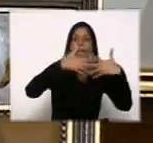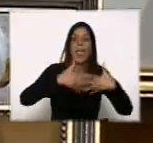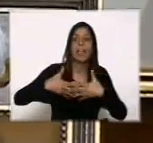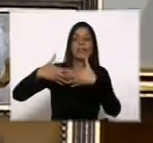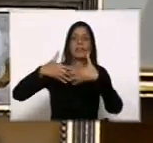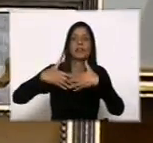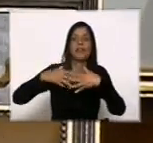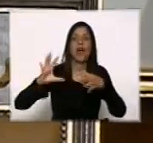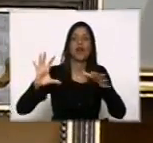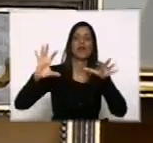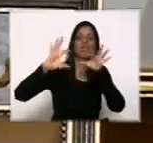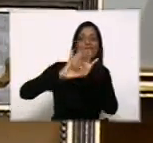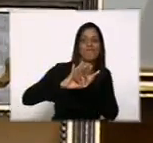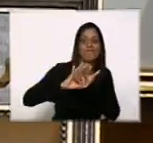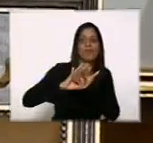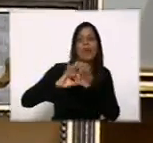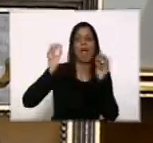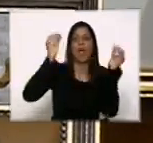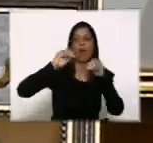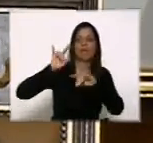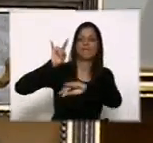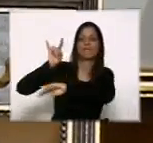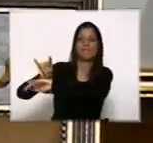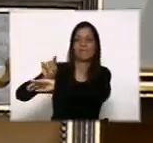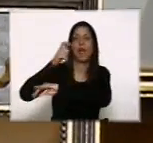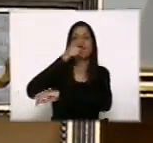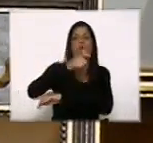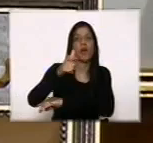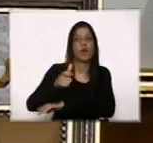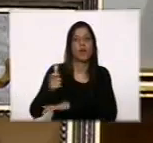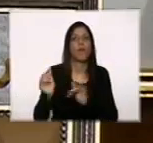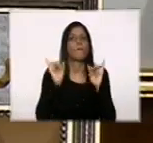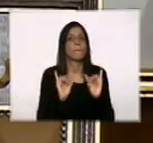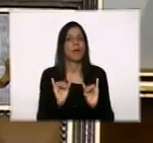Si algo les parece similar a lo que ocurre hoy,